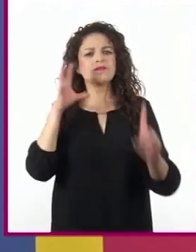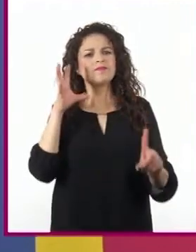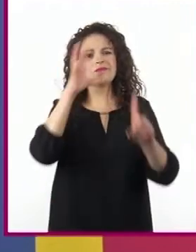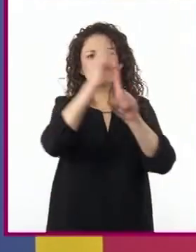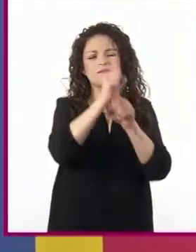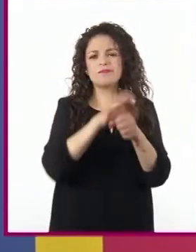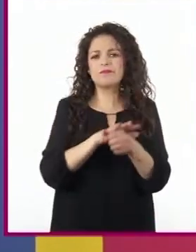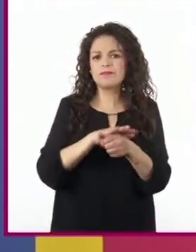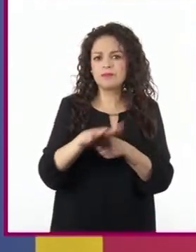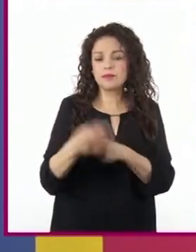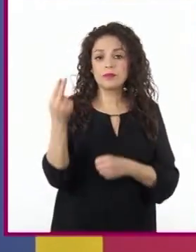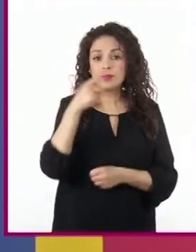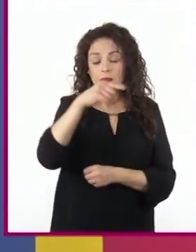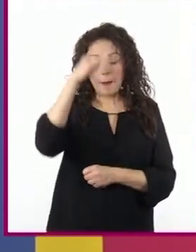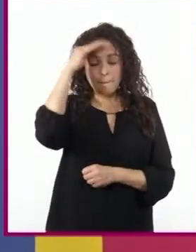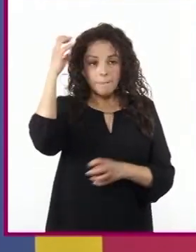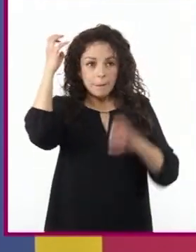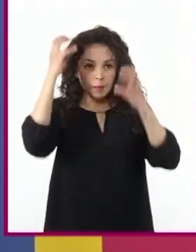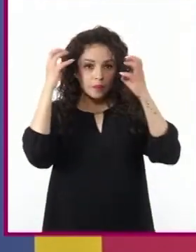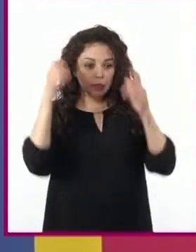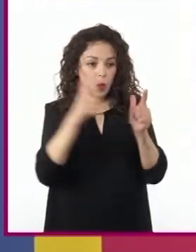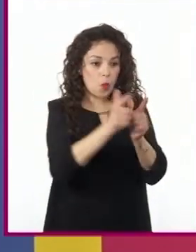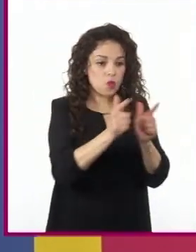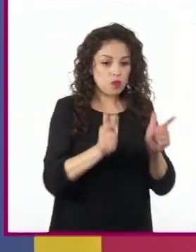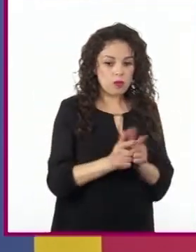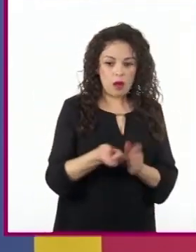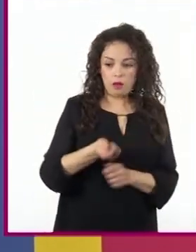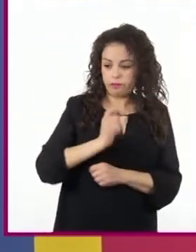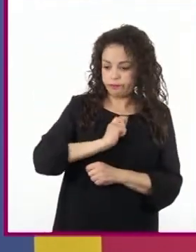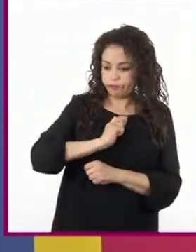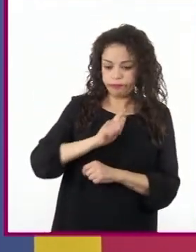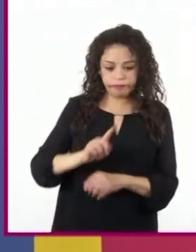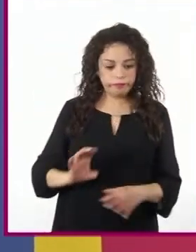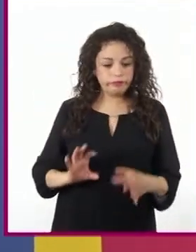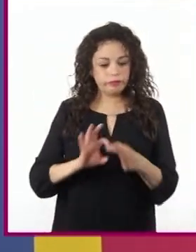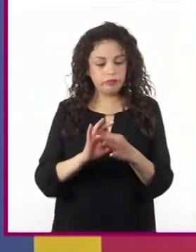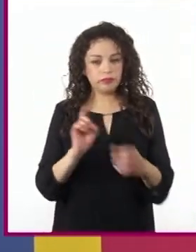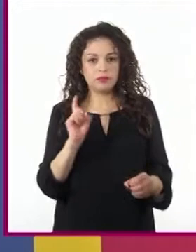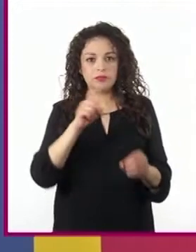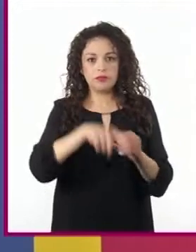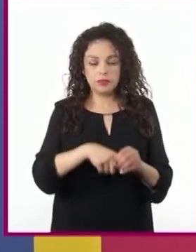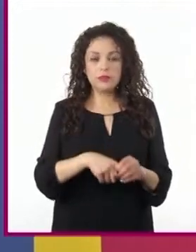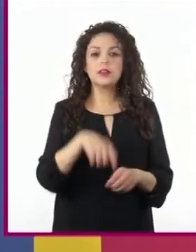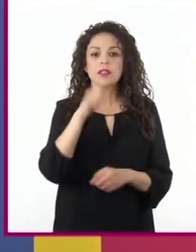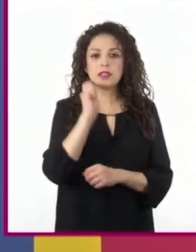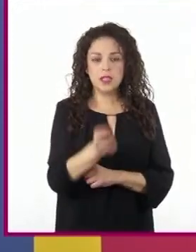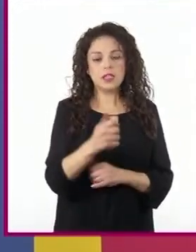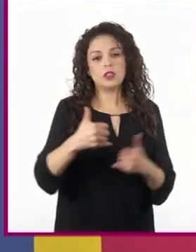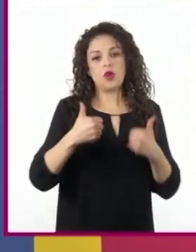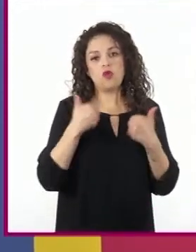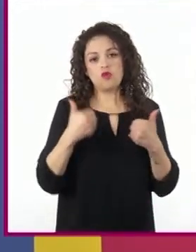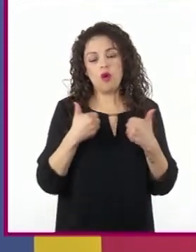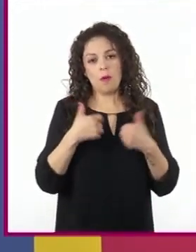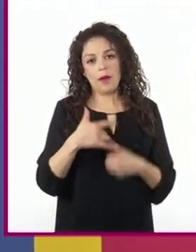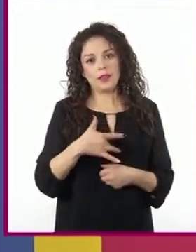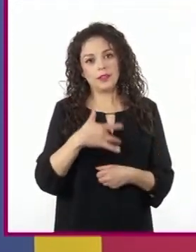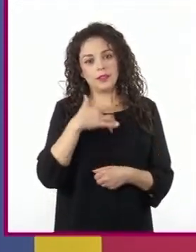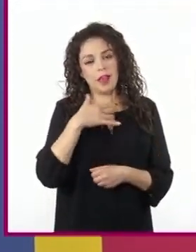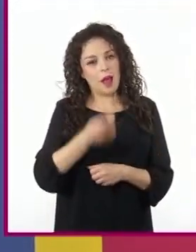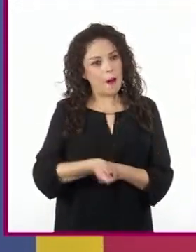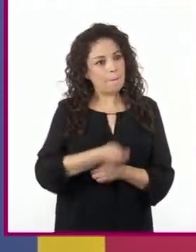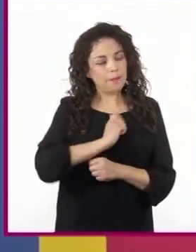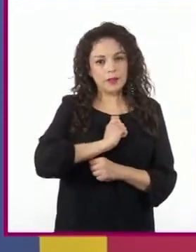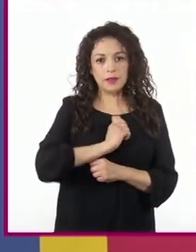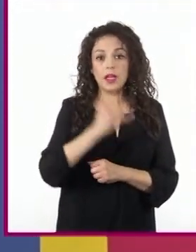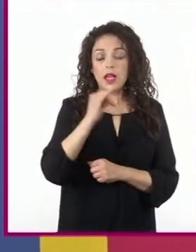de pertenencia de los que forman parte y cuál es su influencia en la conformación de identidades juveniles, así como que